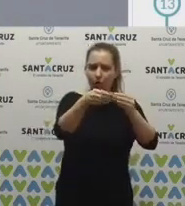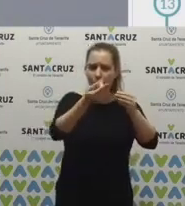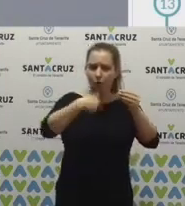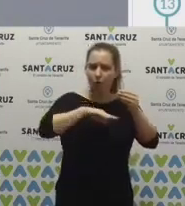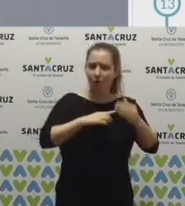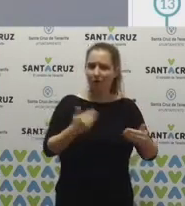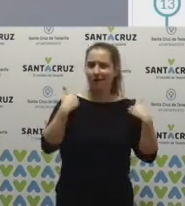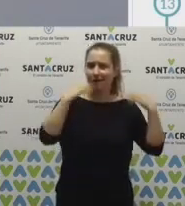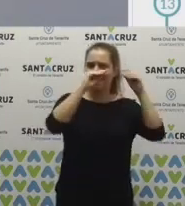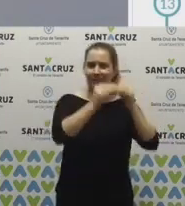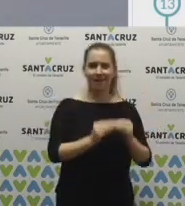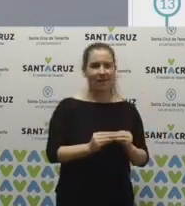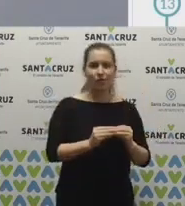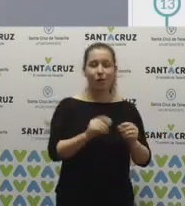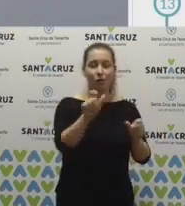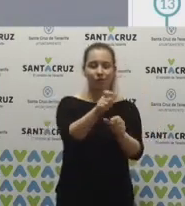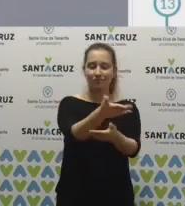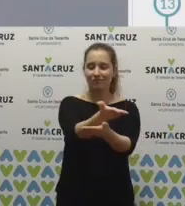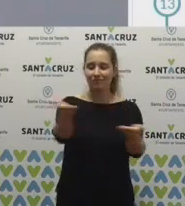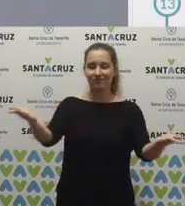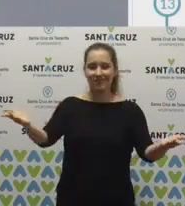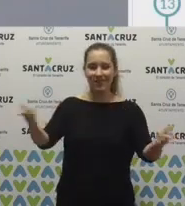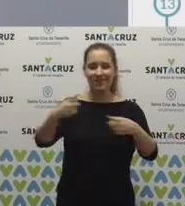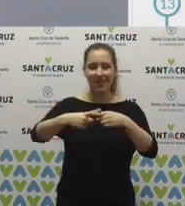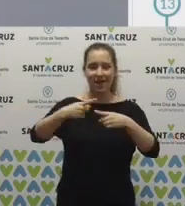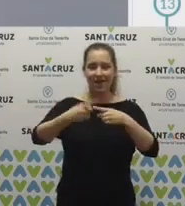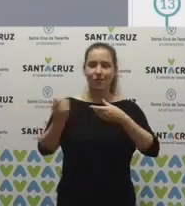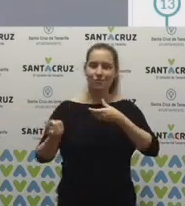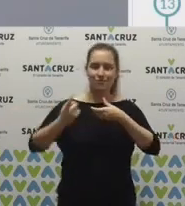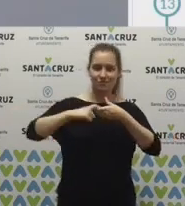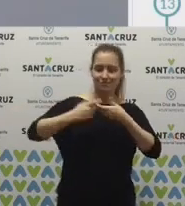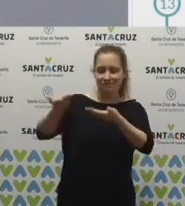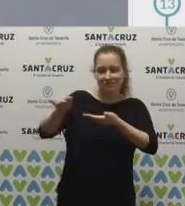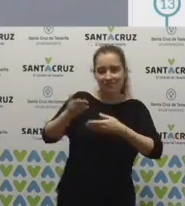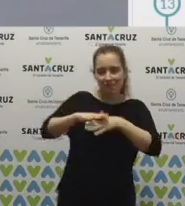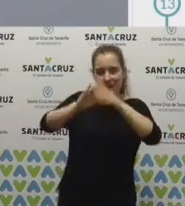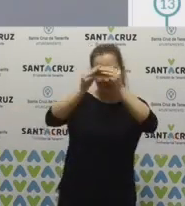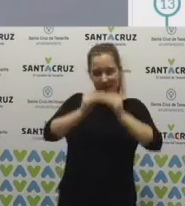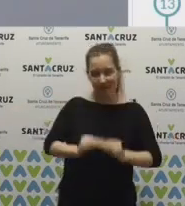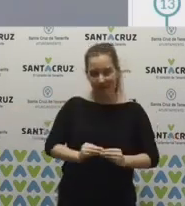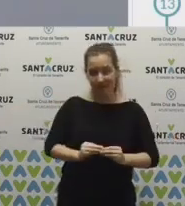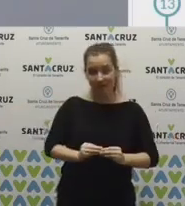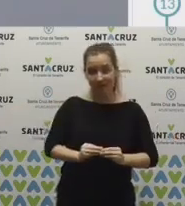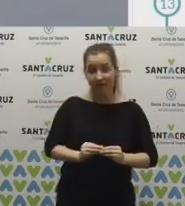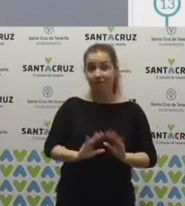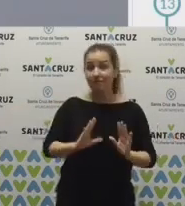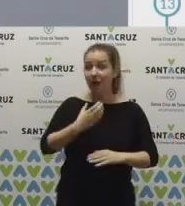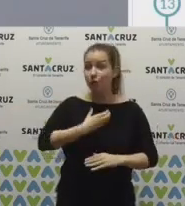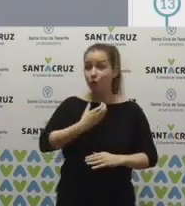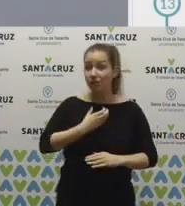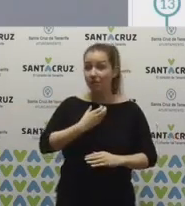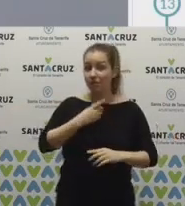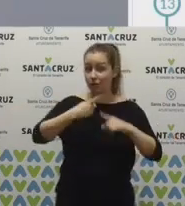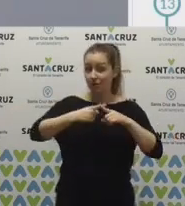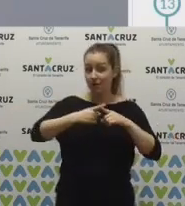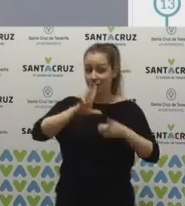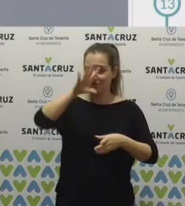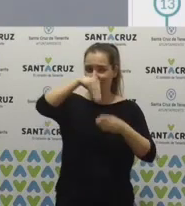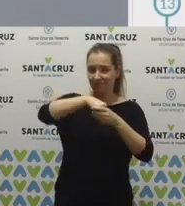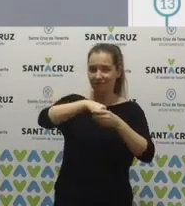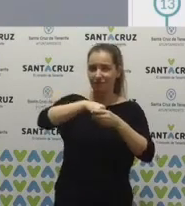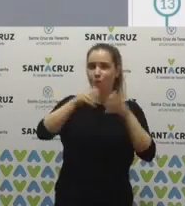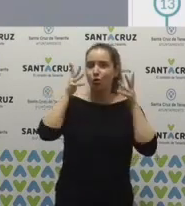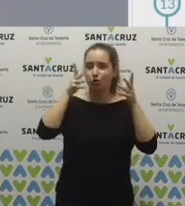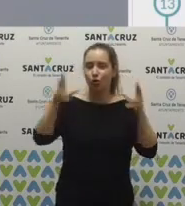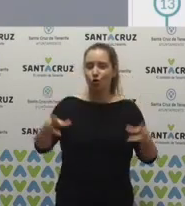participe en la sociedad en santa cruz directiva y el ayuntamiento de santa cruz tiene un órgano como es el consejo social municipal que